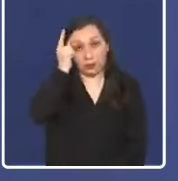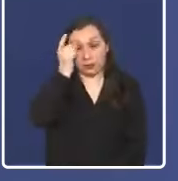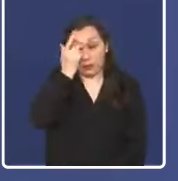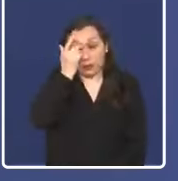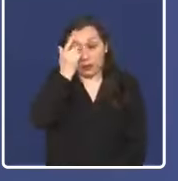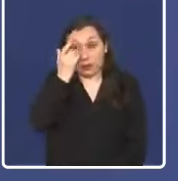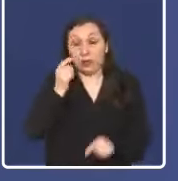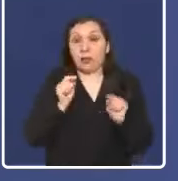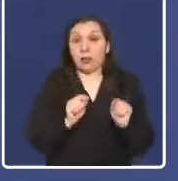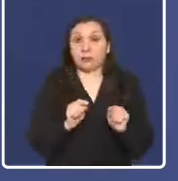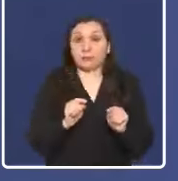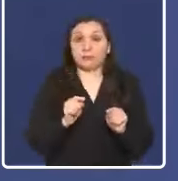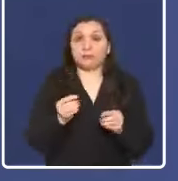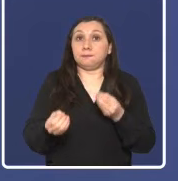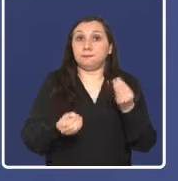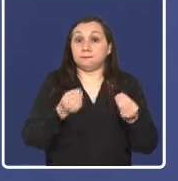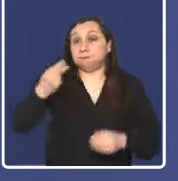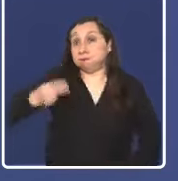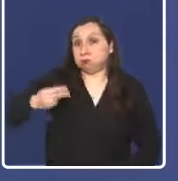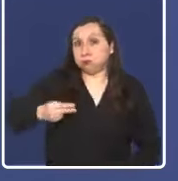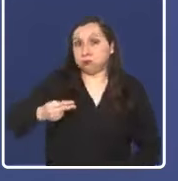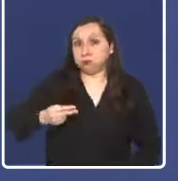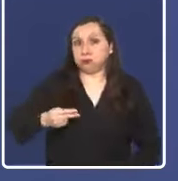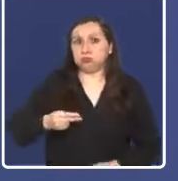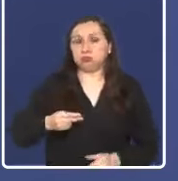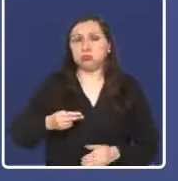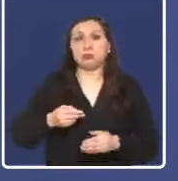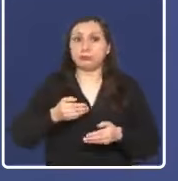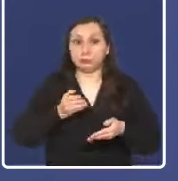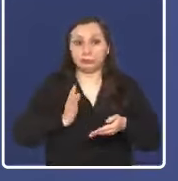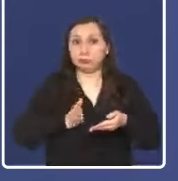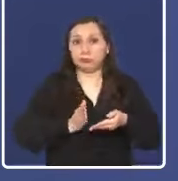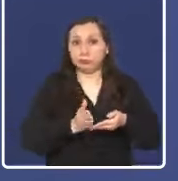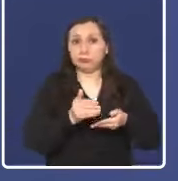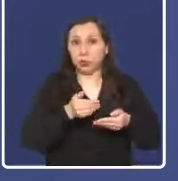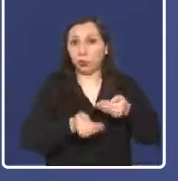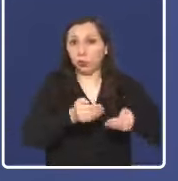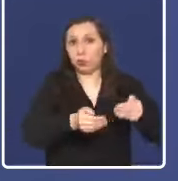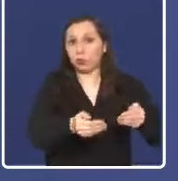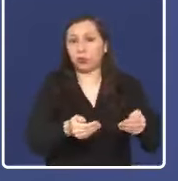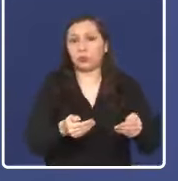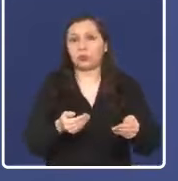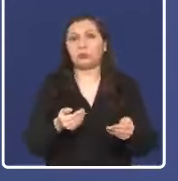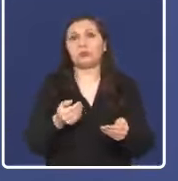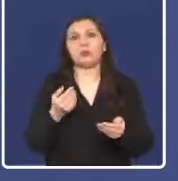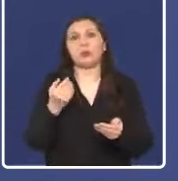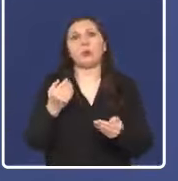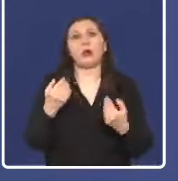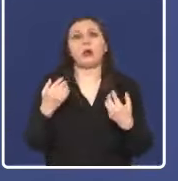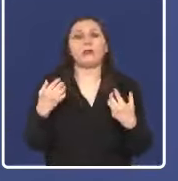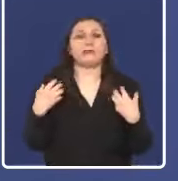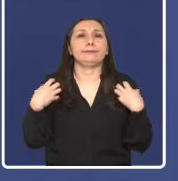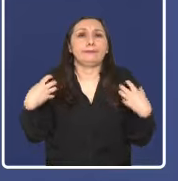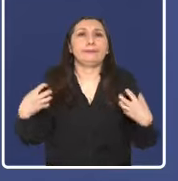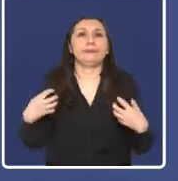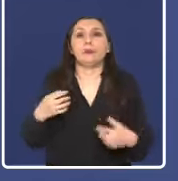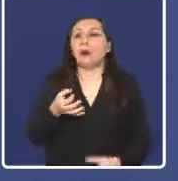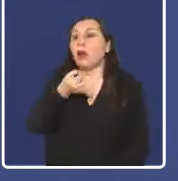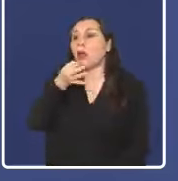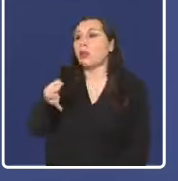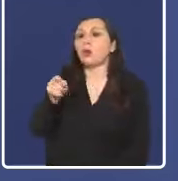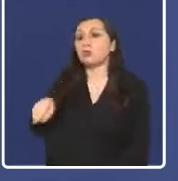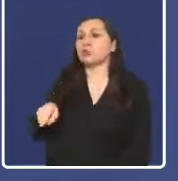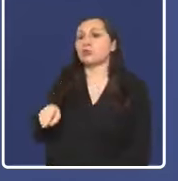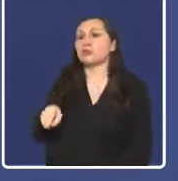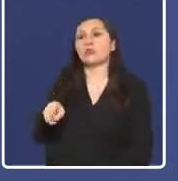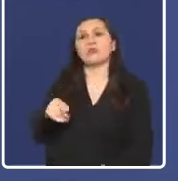que ante una noticia totalmente en desarrollo, sería también irresponsable decirle en ese mismo